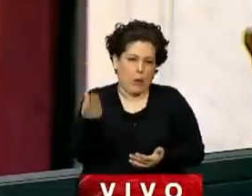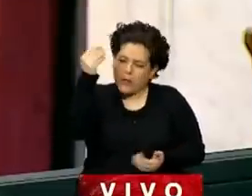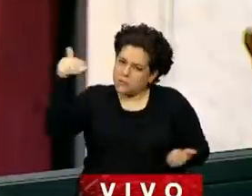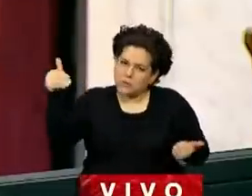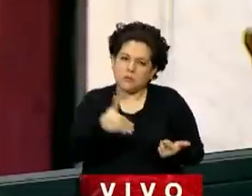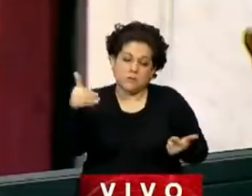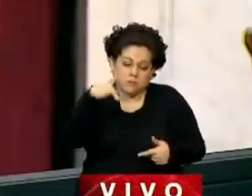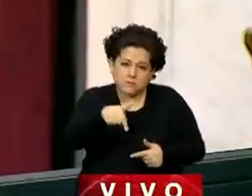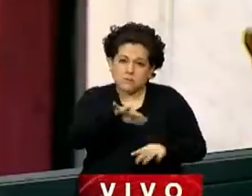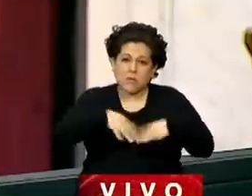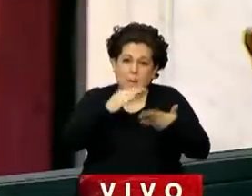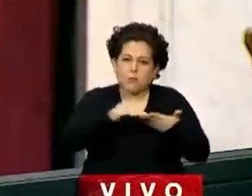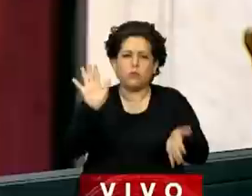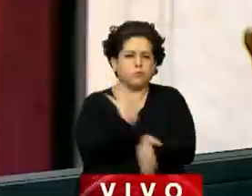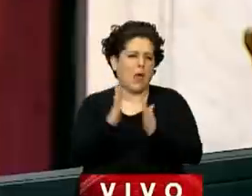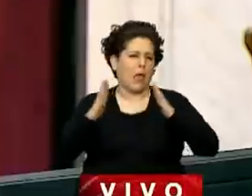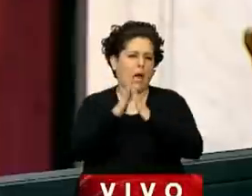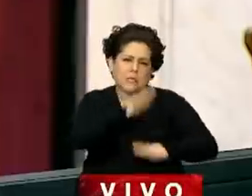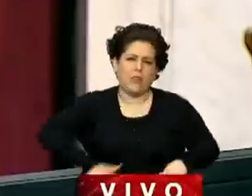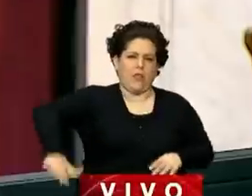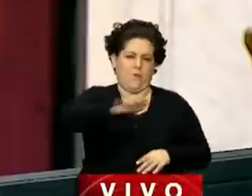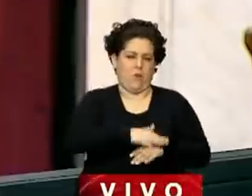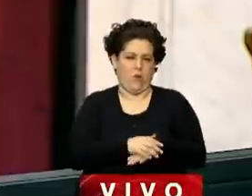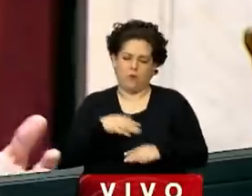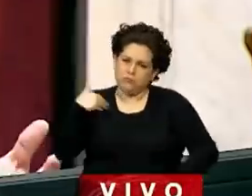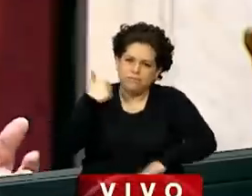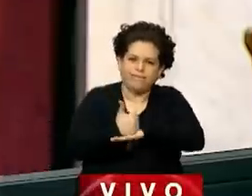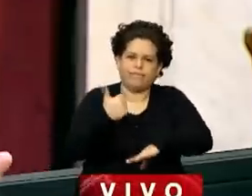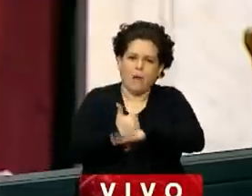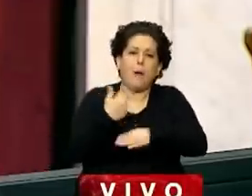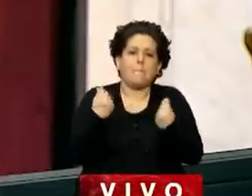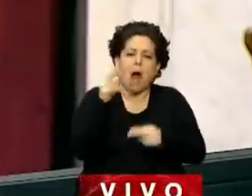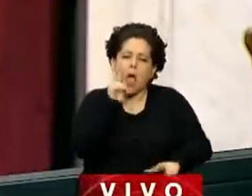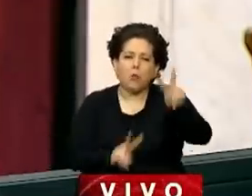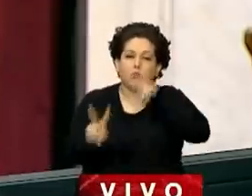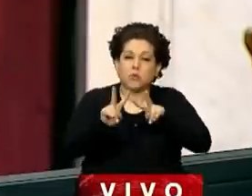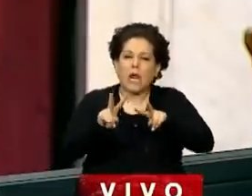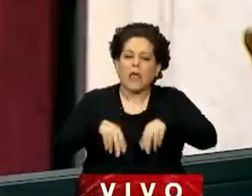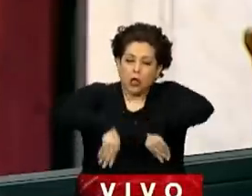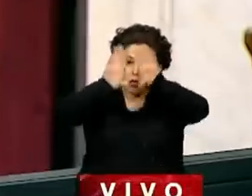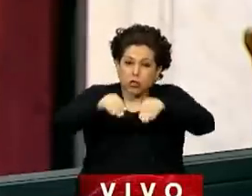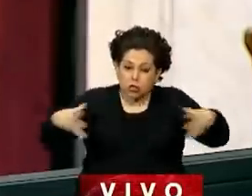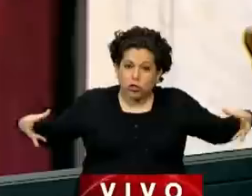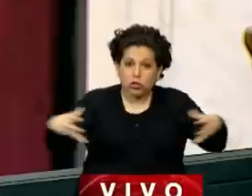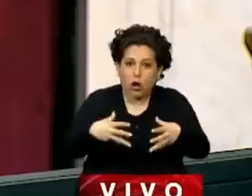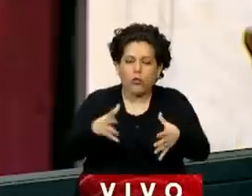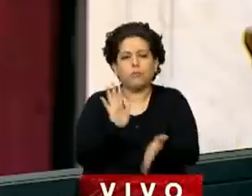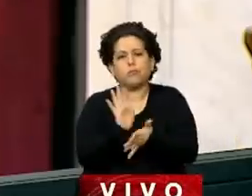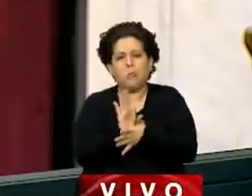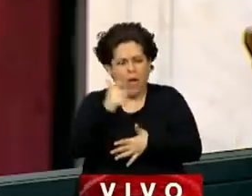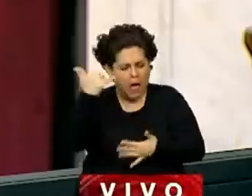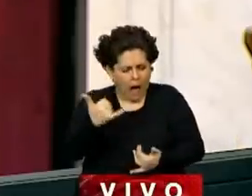pueblo, la de la democracia, a buscar que entre todos aquellos que tenemos